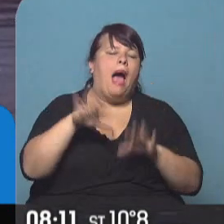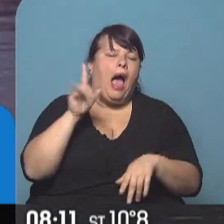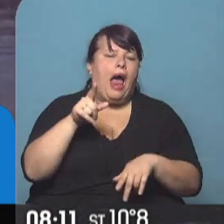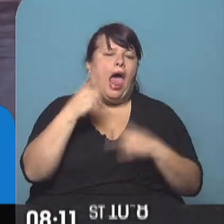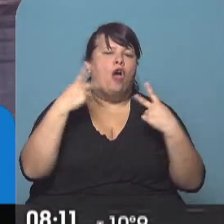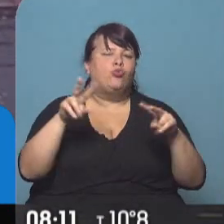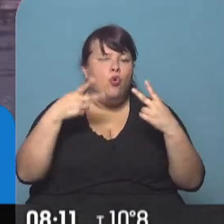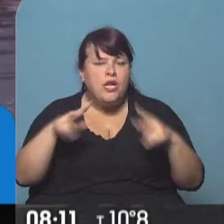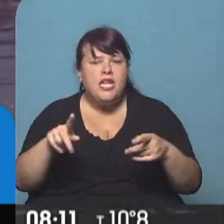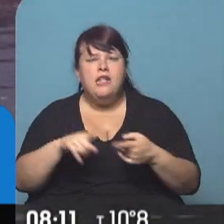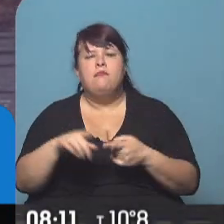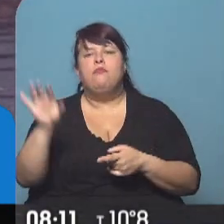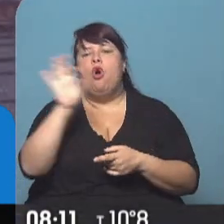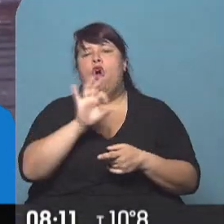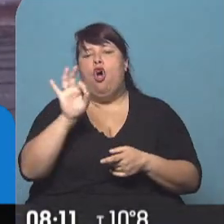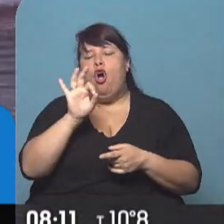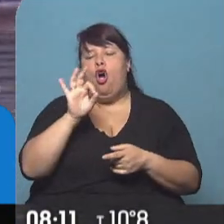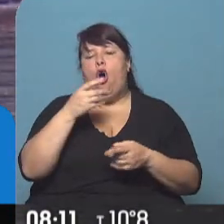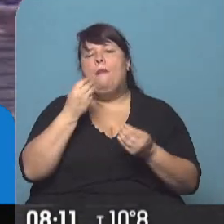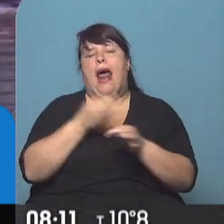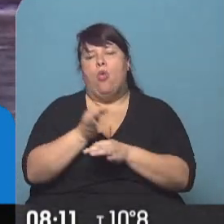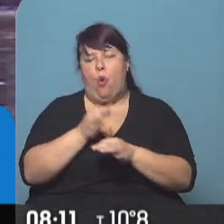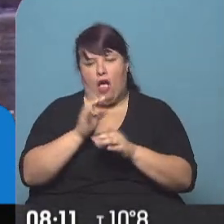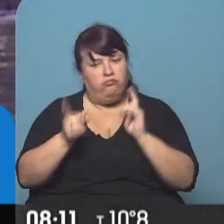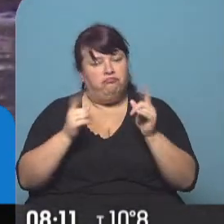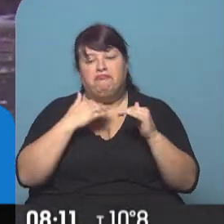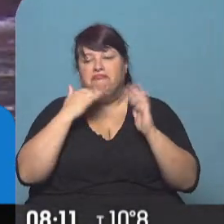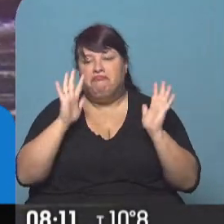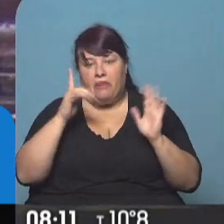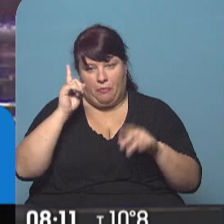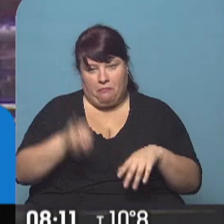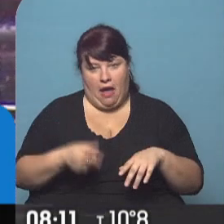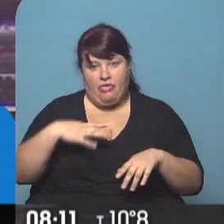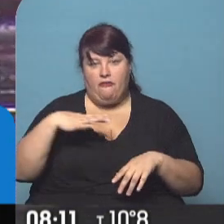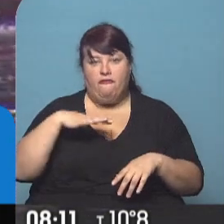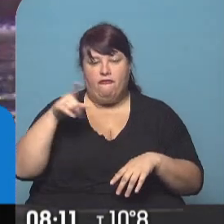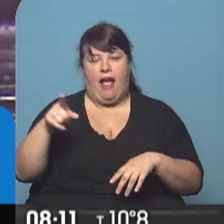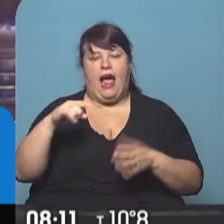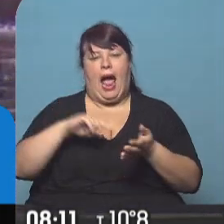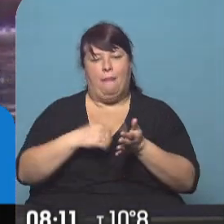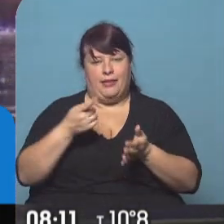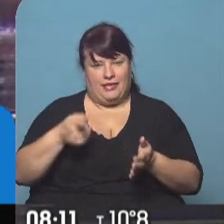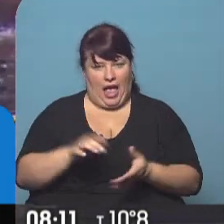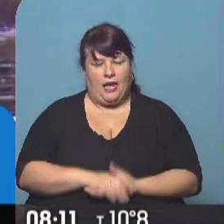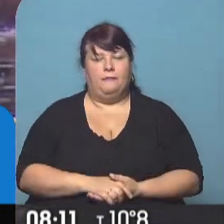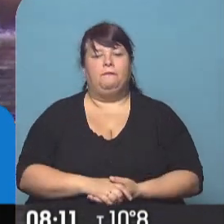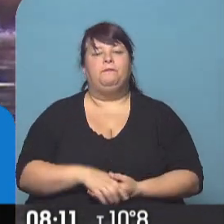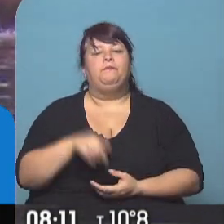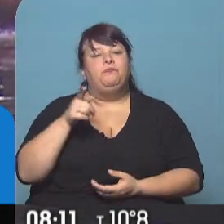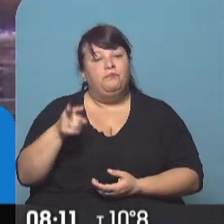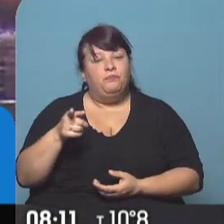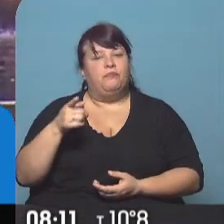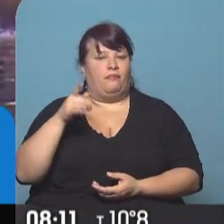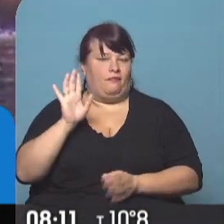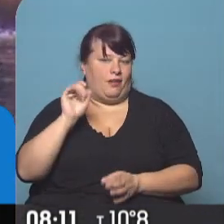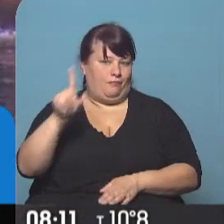al turismo o a fines educativos. Eso lo va a determinar la ciudad de Buenos Aires, que es la que lo